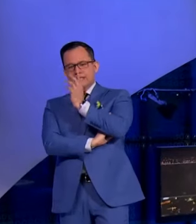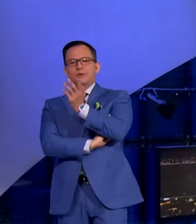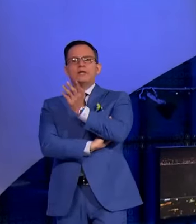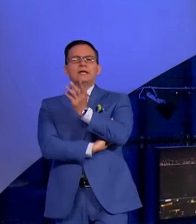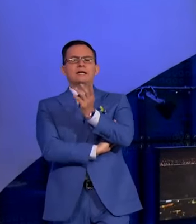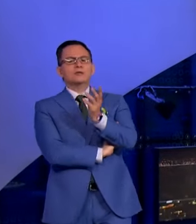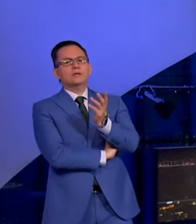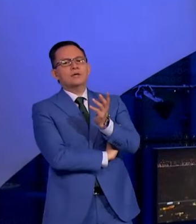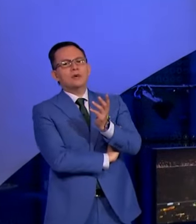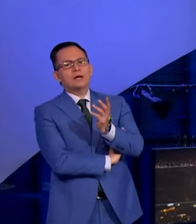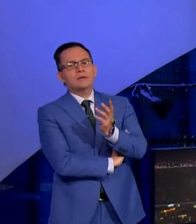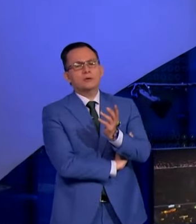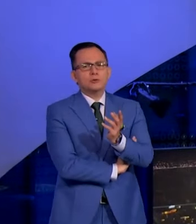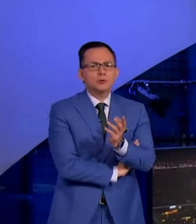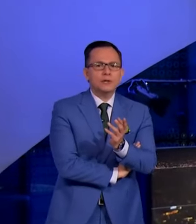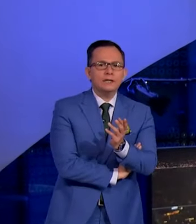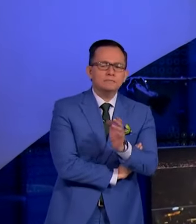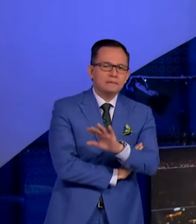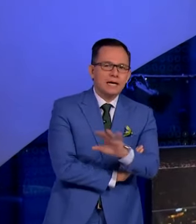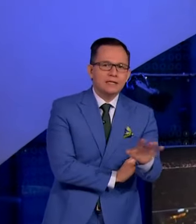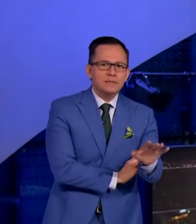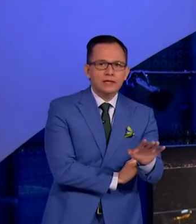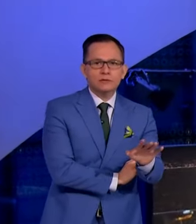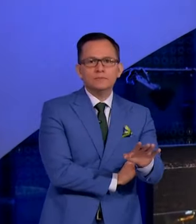¿Se acuerda de la canción de Juan Gabriel Rocio Durcal? Así merito.